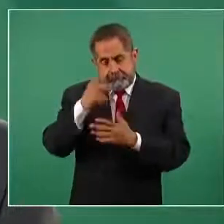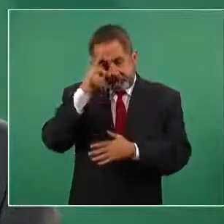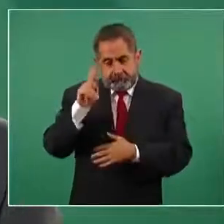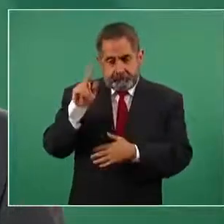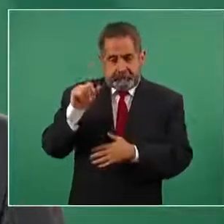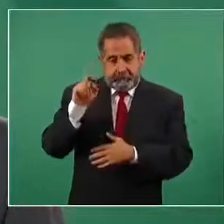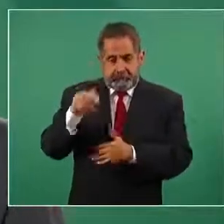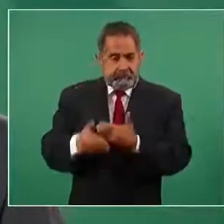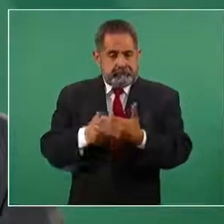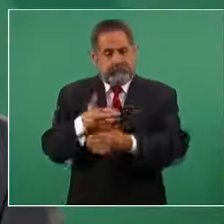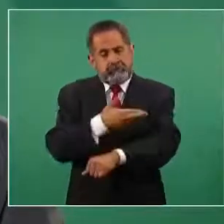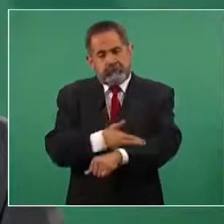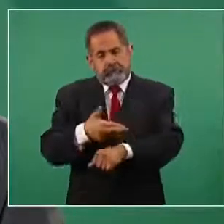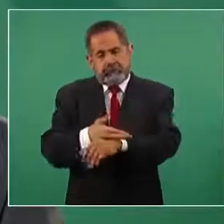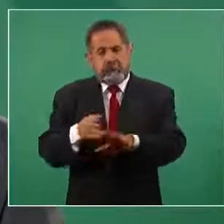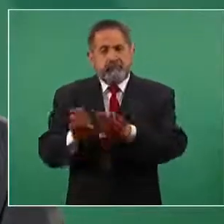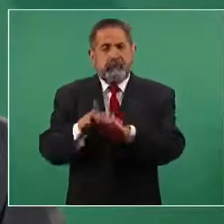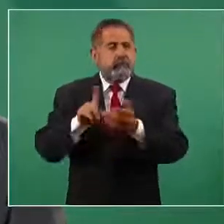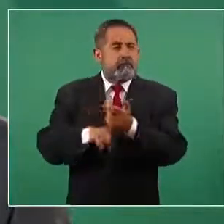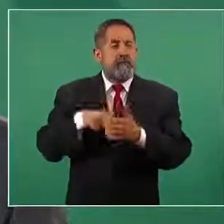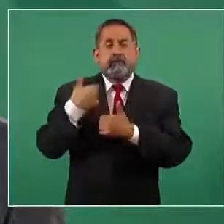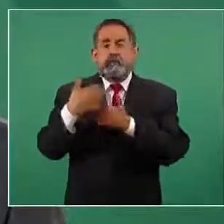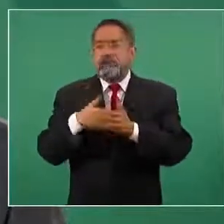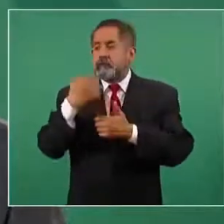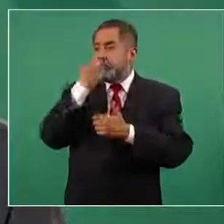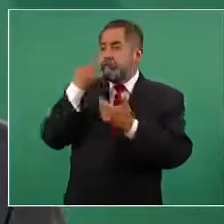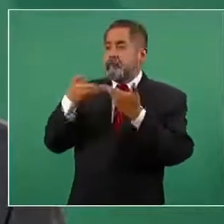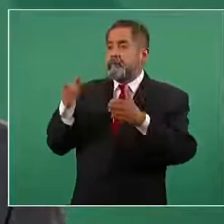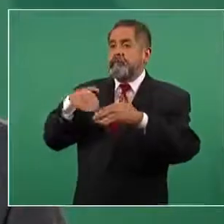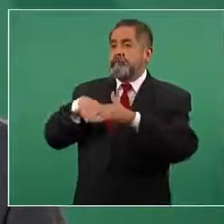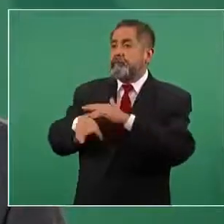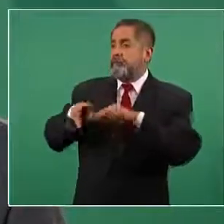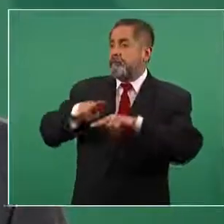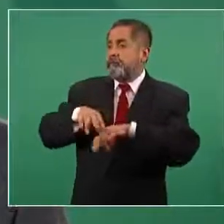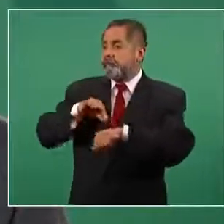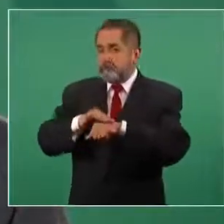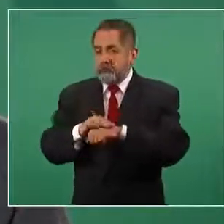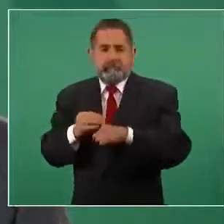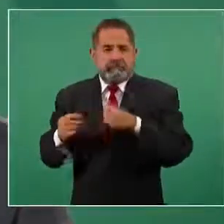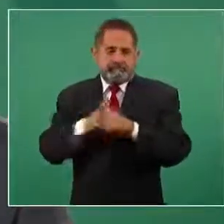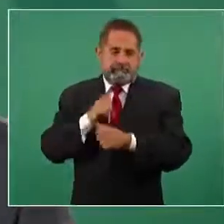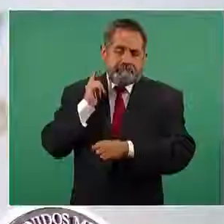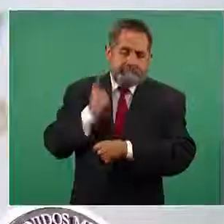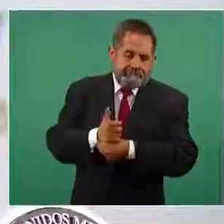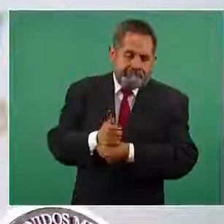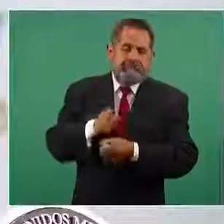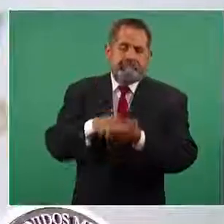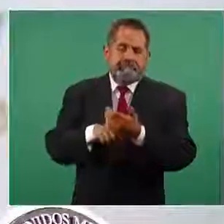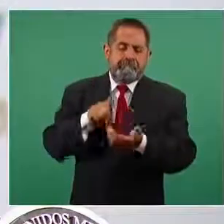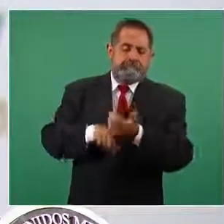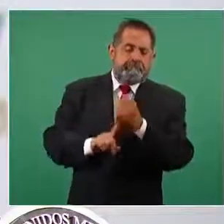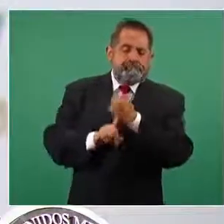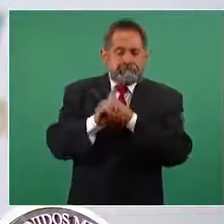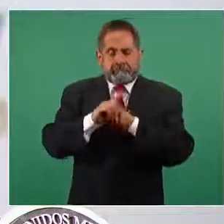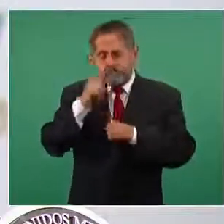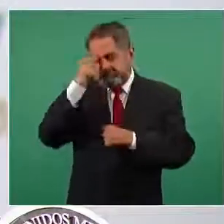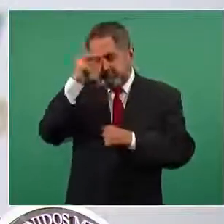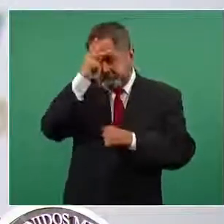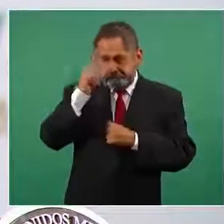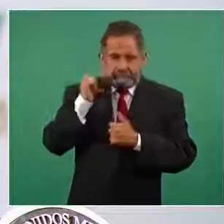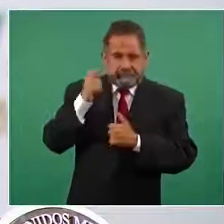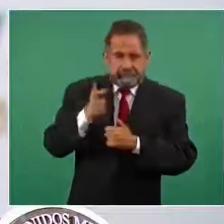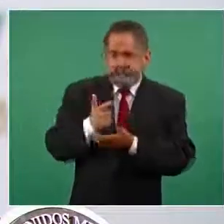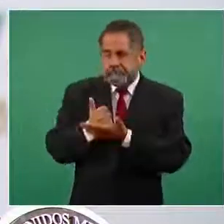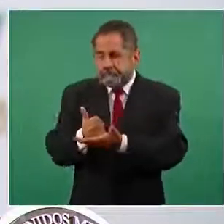planear adecuadamente que en la apertura de escuelas podamos tener los mecanismos de detección de problemas y de transferencia cuando es